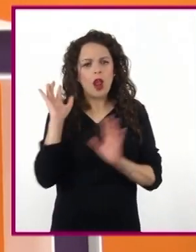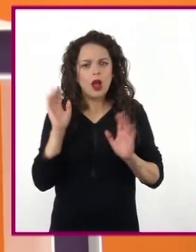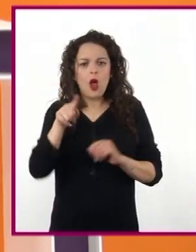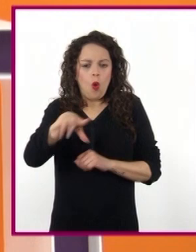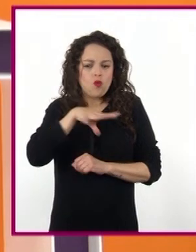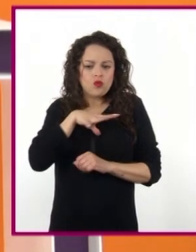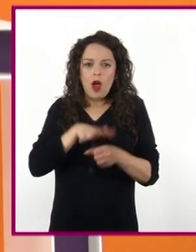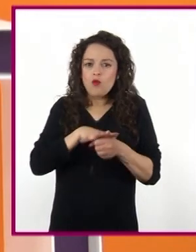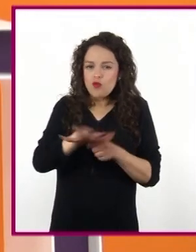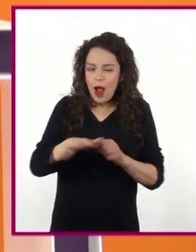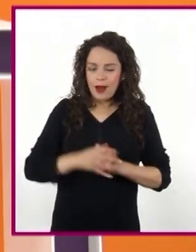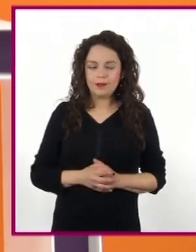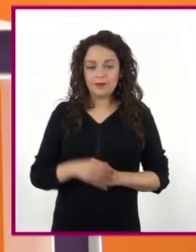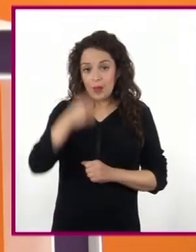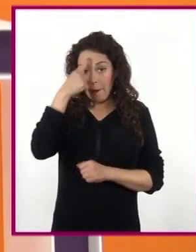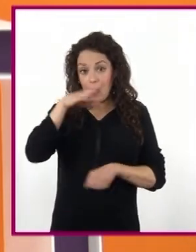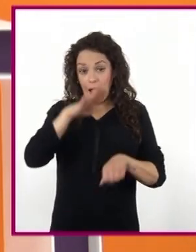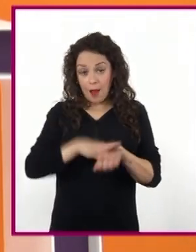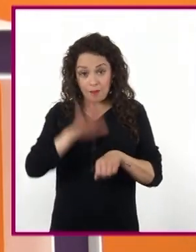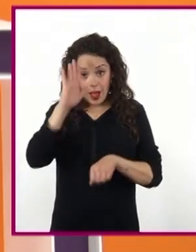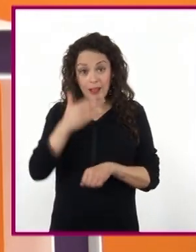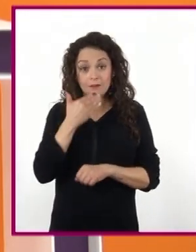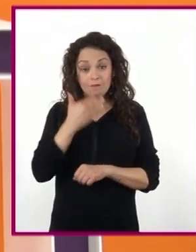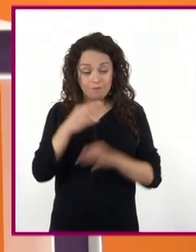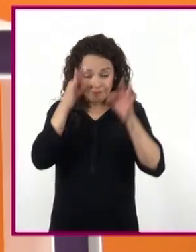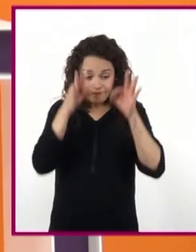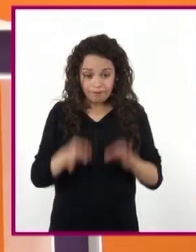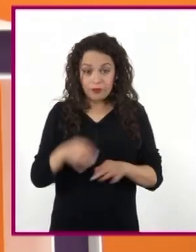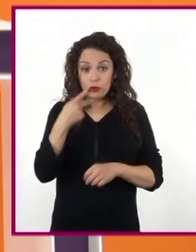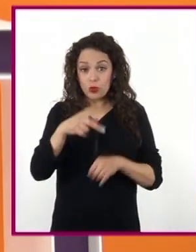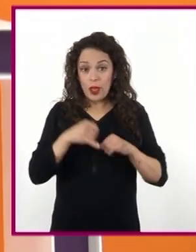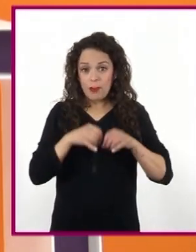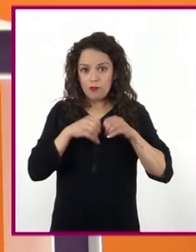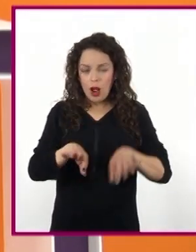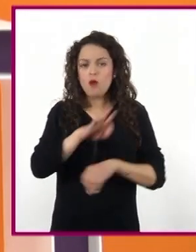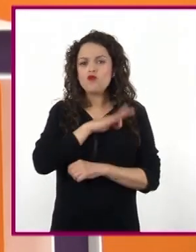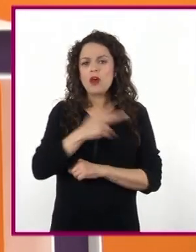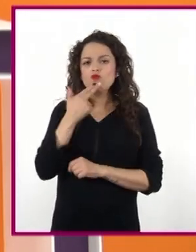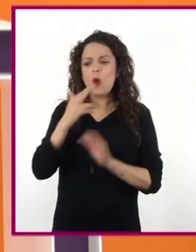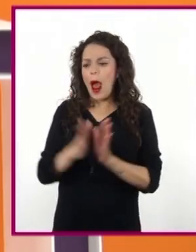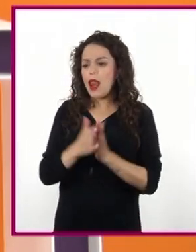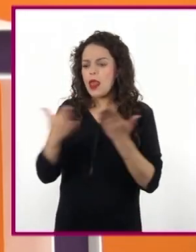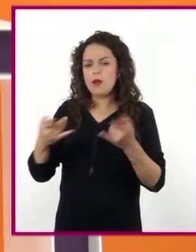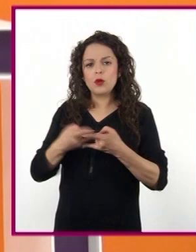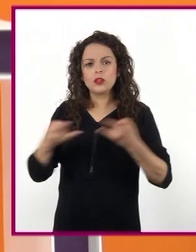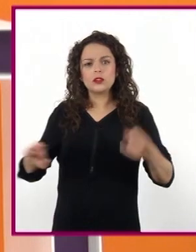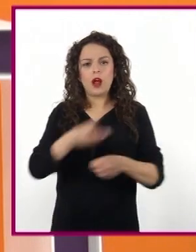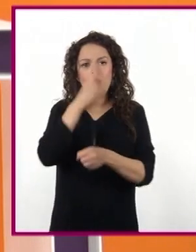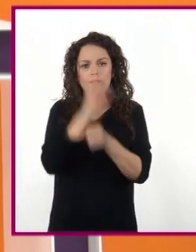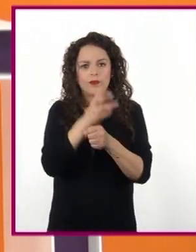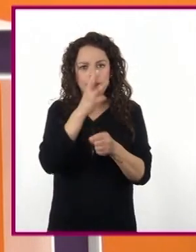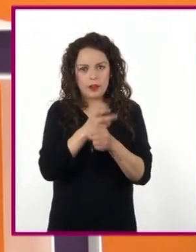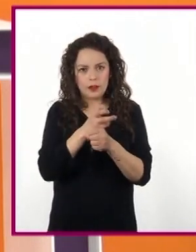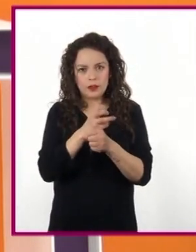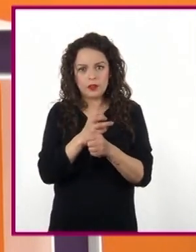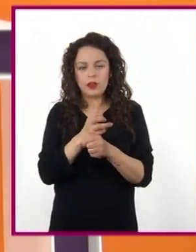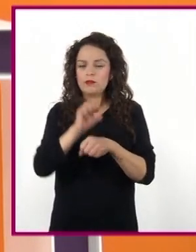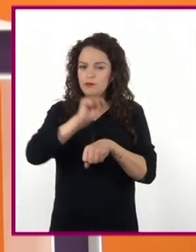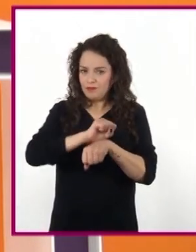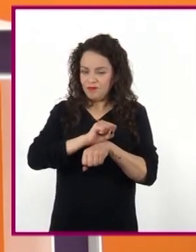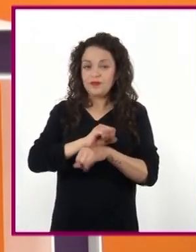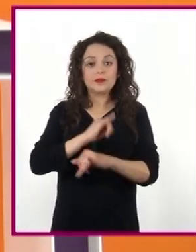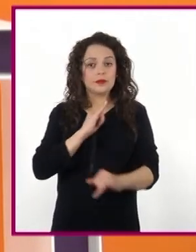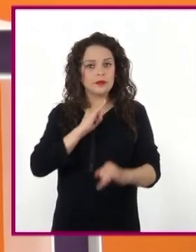Para enriquecer la información de su esquema, pueden emplear su libro de historia de tercer grado, internet o